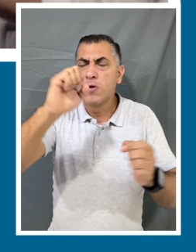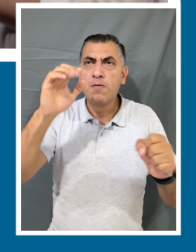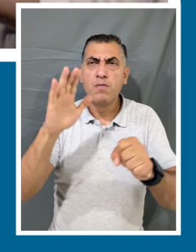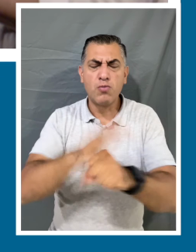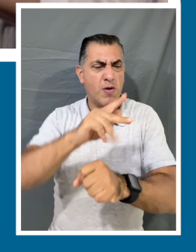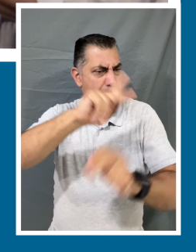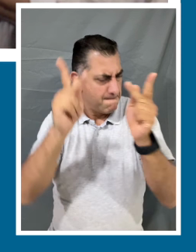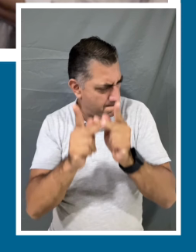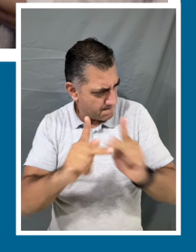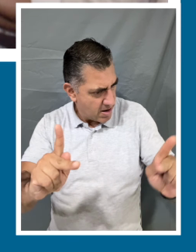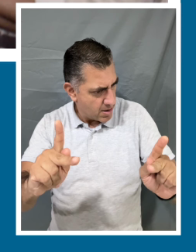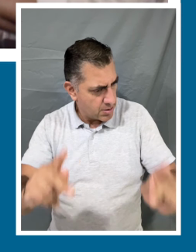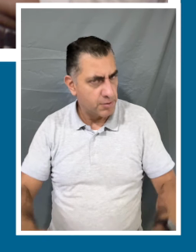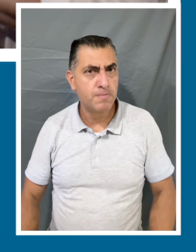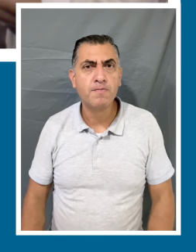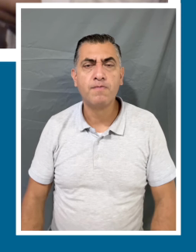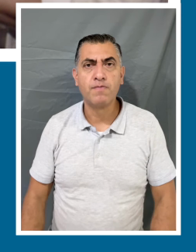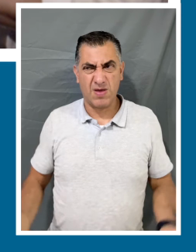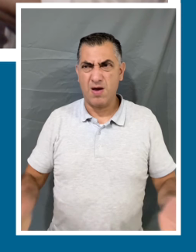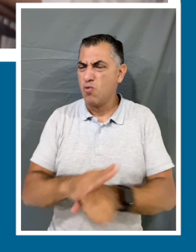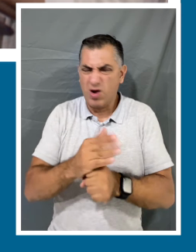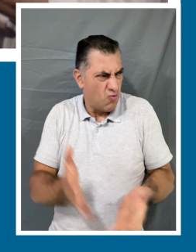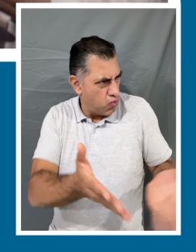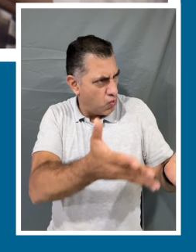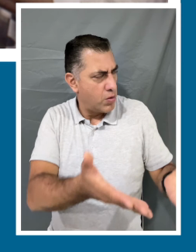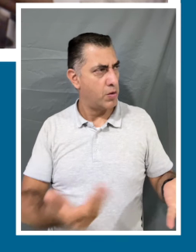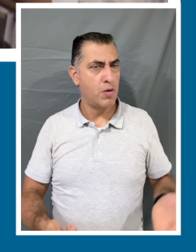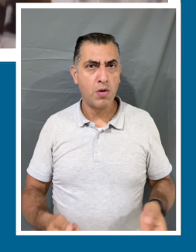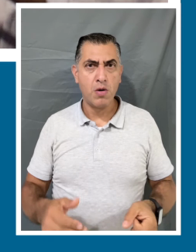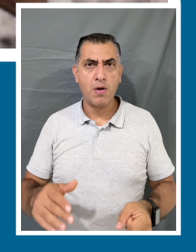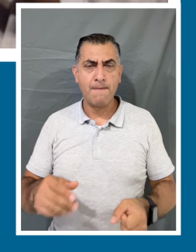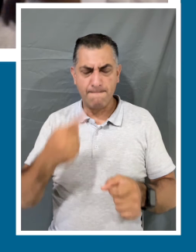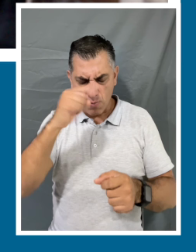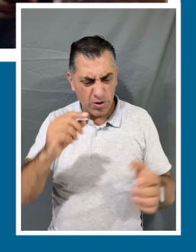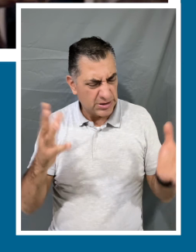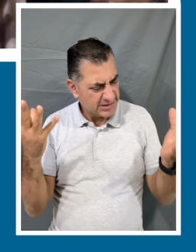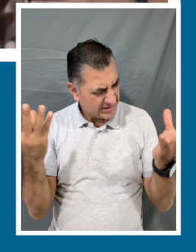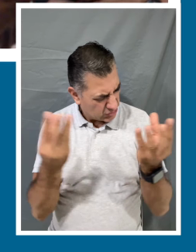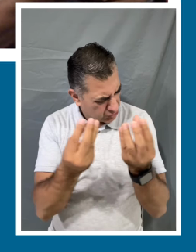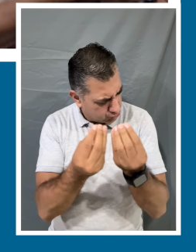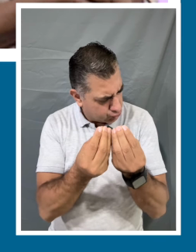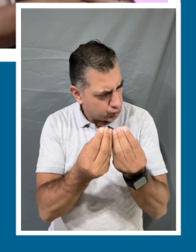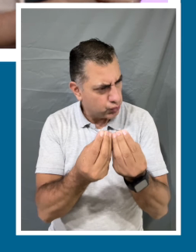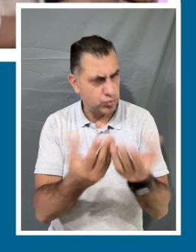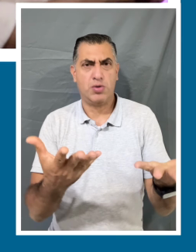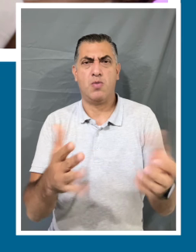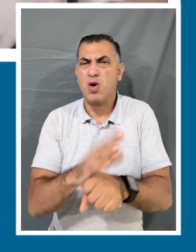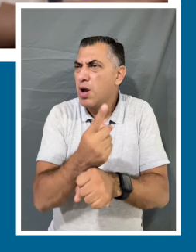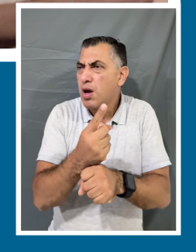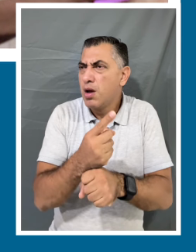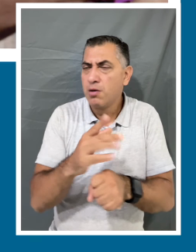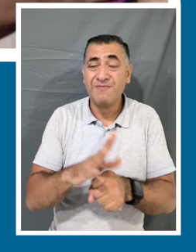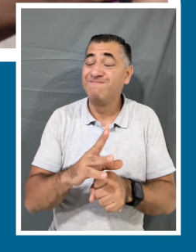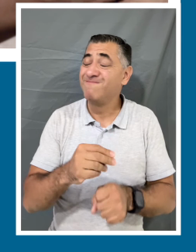el vínculo de la paz hasta ahí me voy a detener Por qué dice esfuércense por mantener la unidad por qué dirá esfuércense sabes por qué